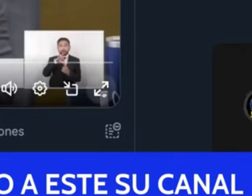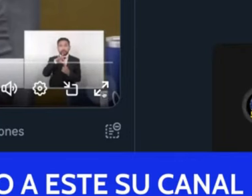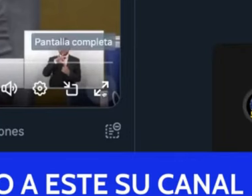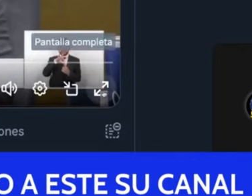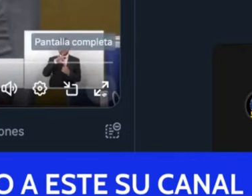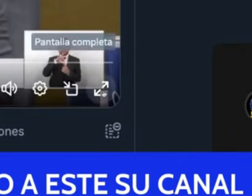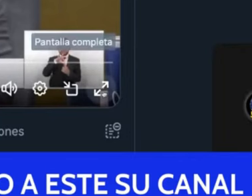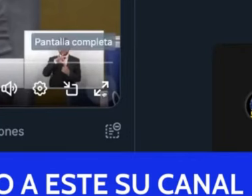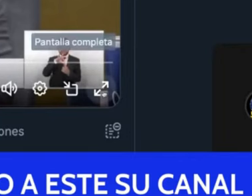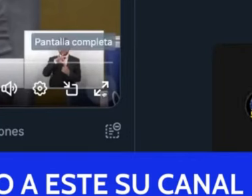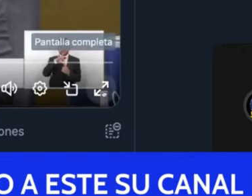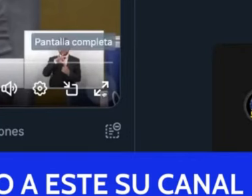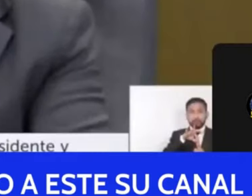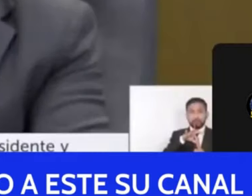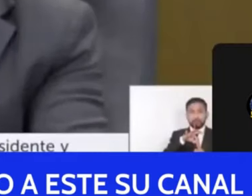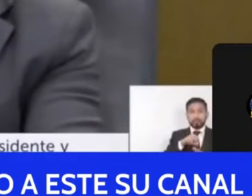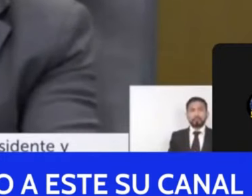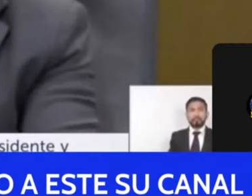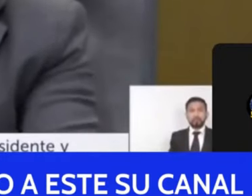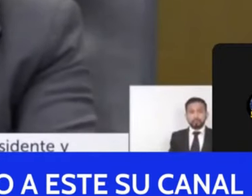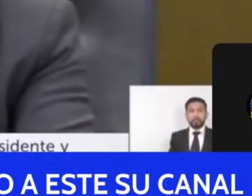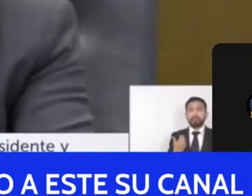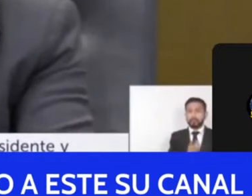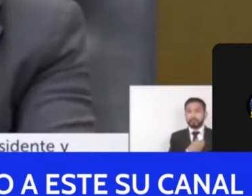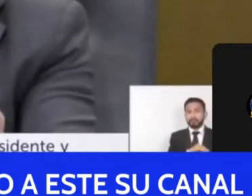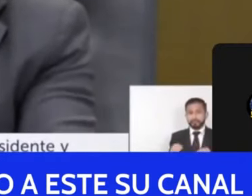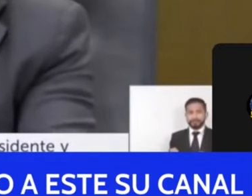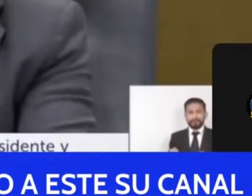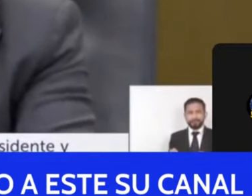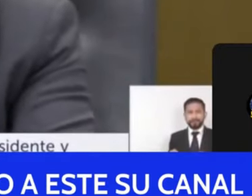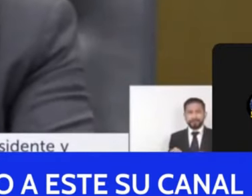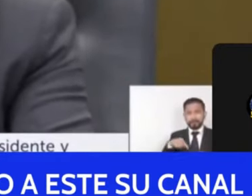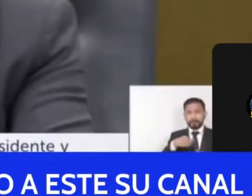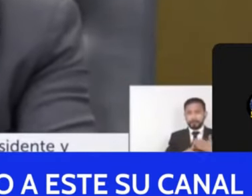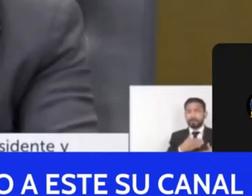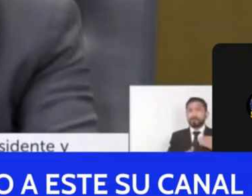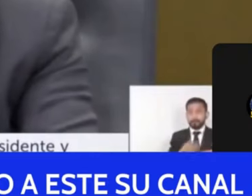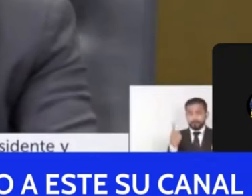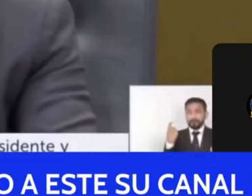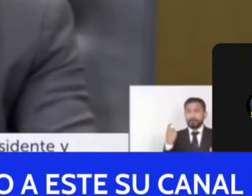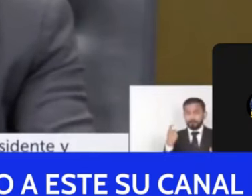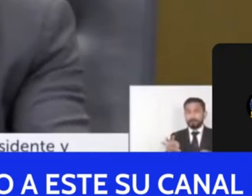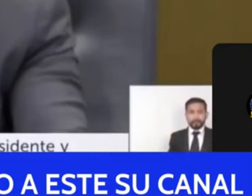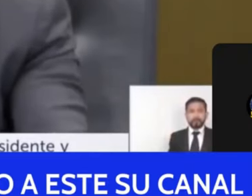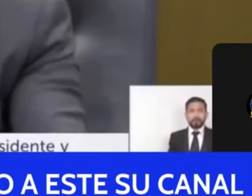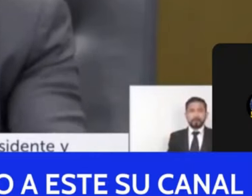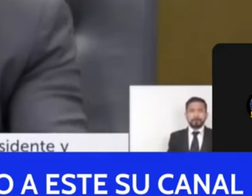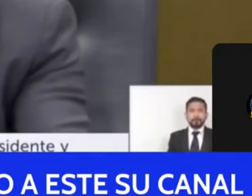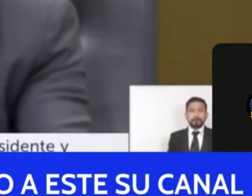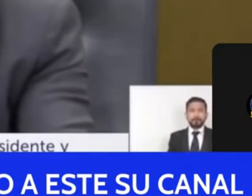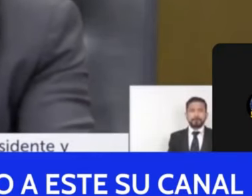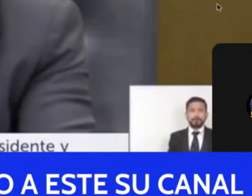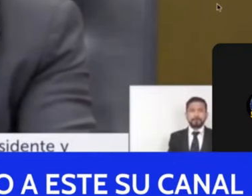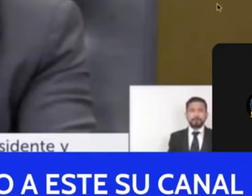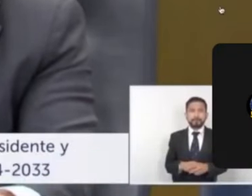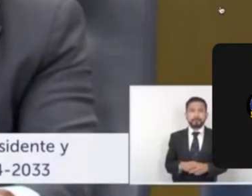introducción les vamos a mostrar mis amigos Oigan que estamos llevando todavía estamos en ese proceso de esa elección como